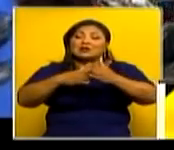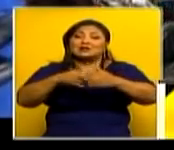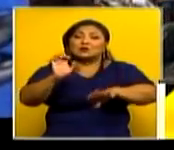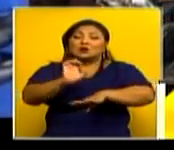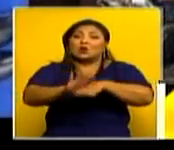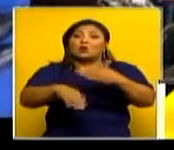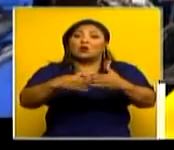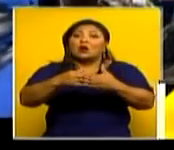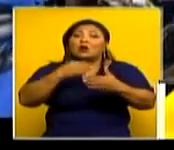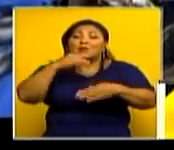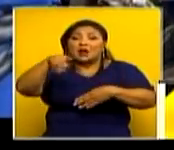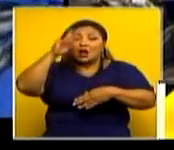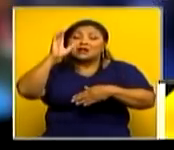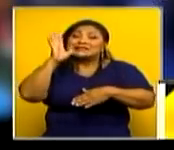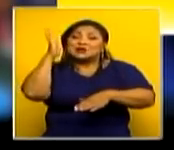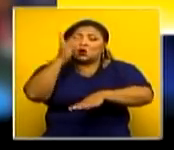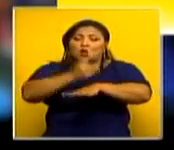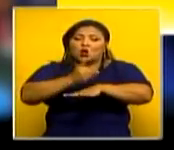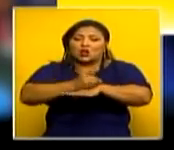durará 5 días.